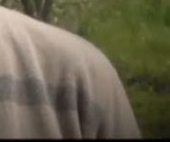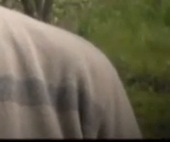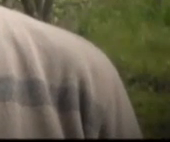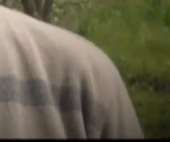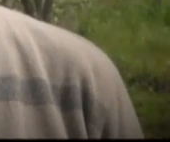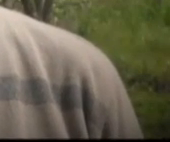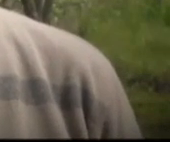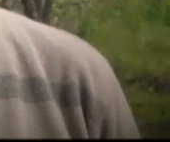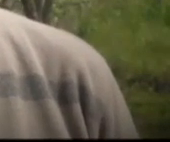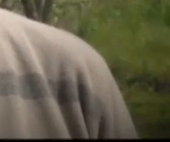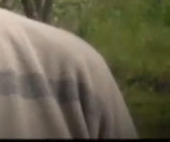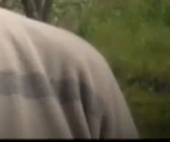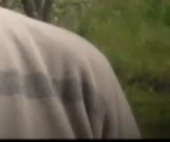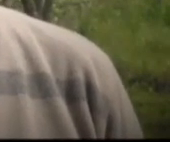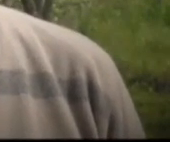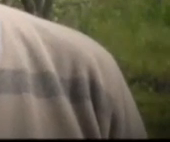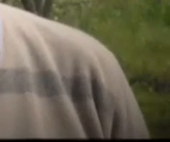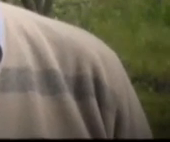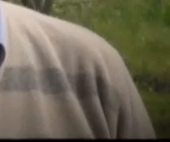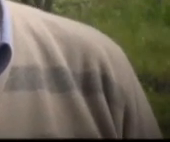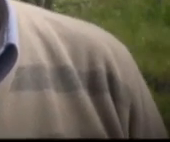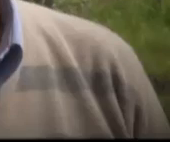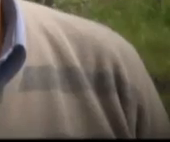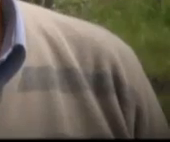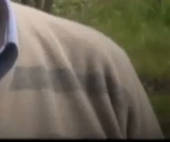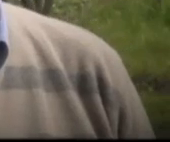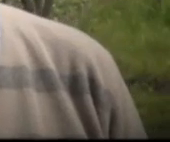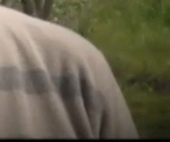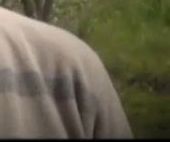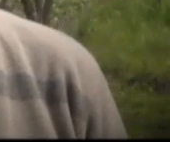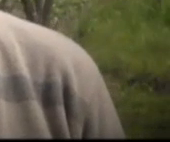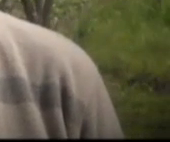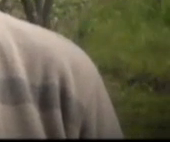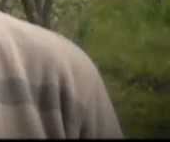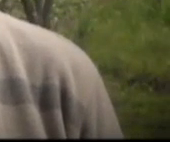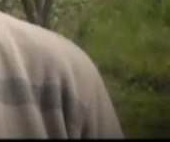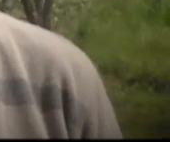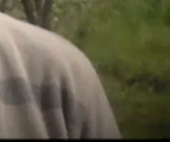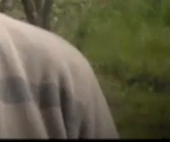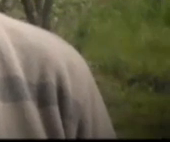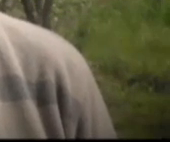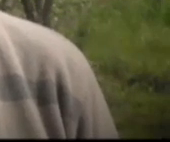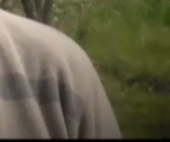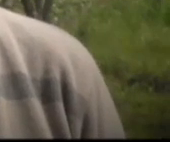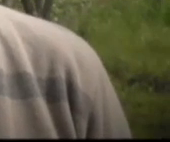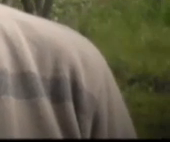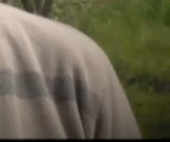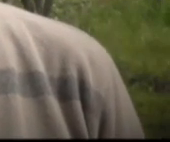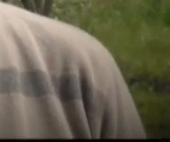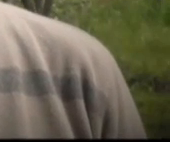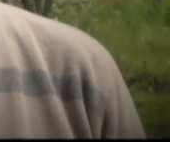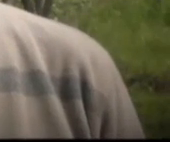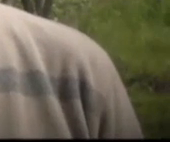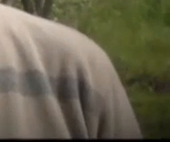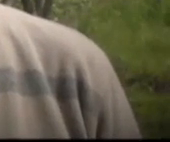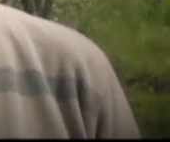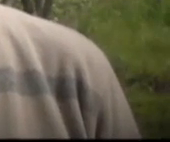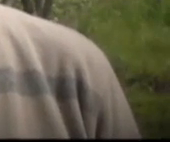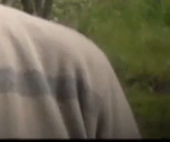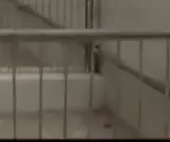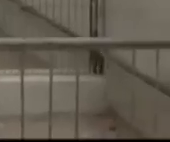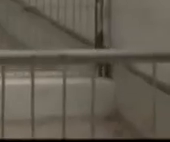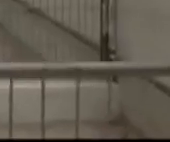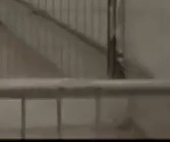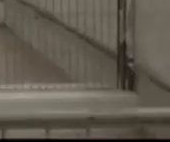sobrevivir pues no nos alcanza, y por lo cual pues gracias a las gestiones que hemos realizado con el ministerio hemos tenido